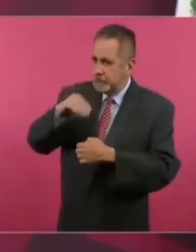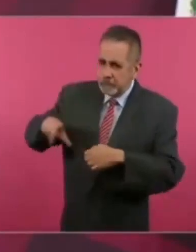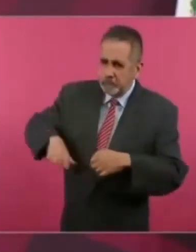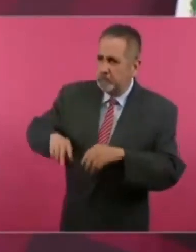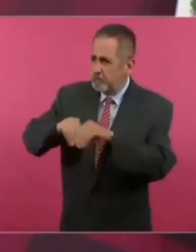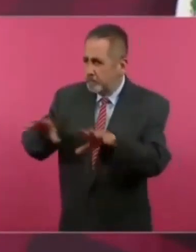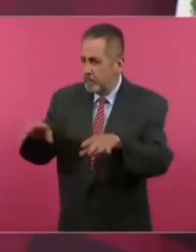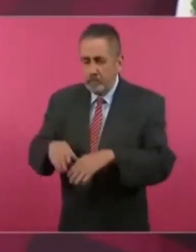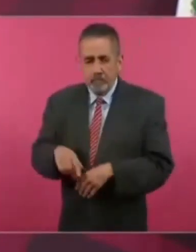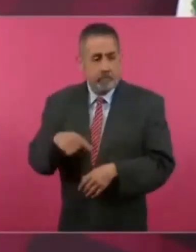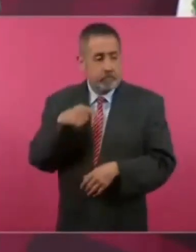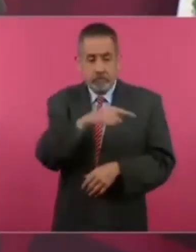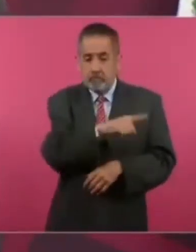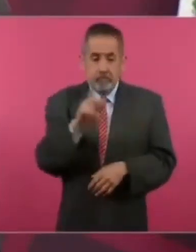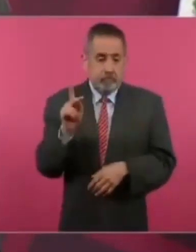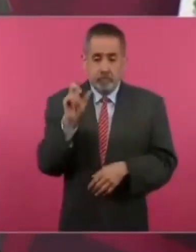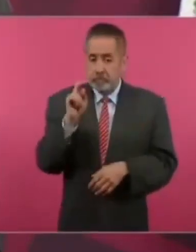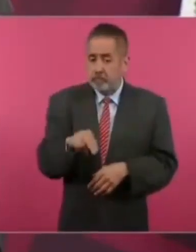y a los libros de texto.